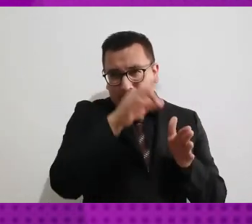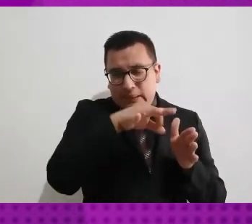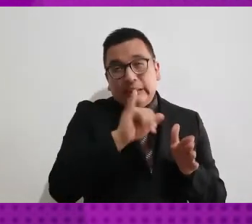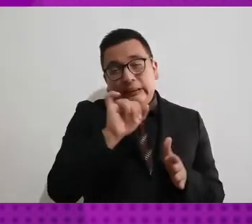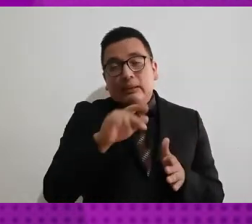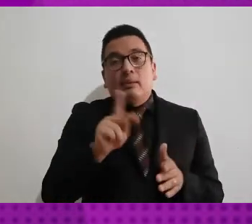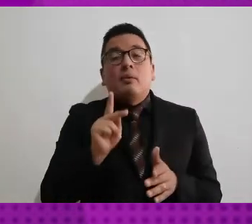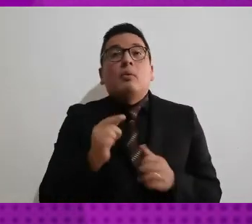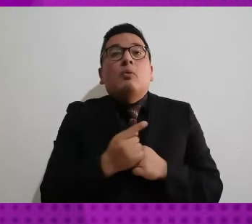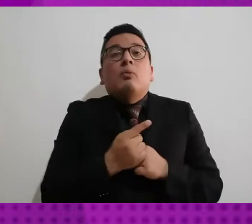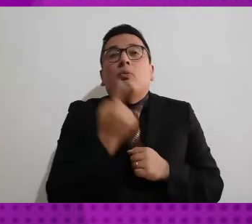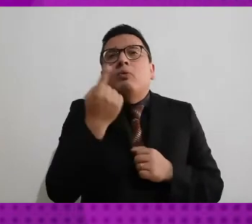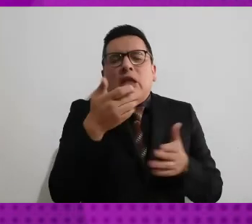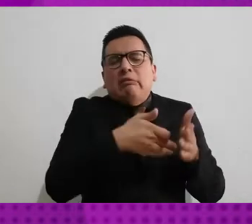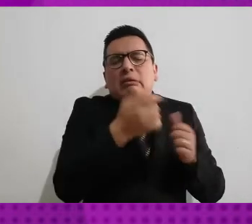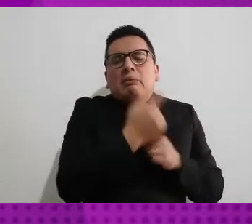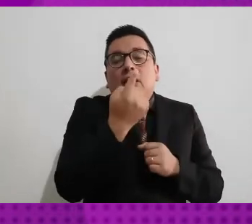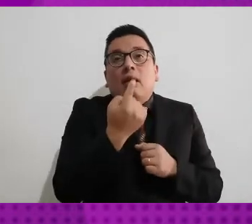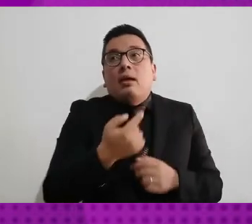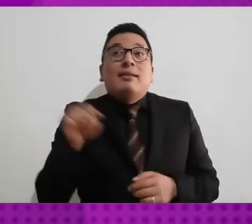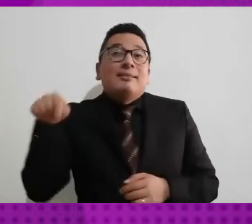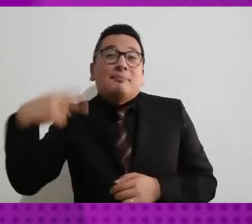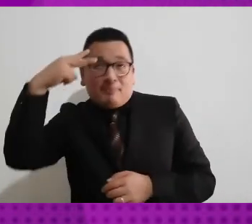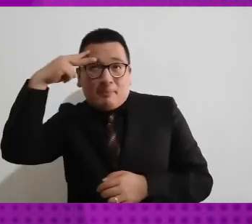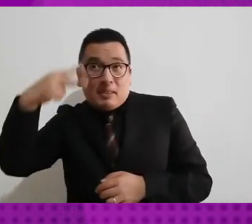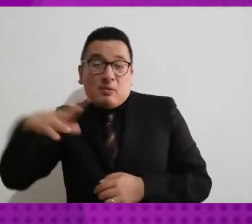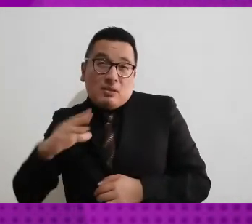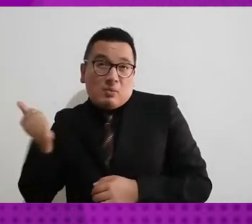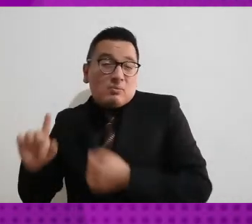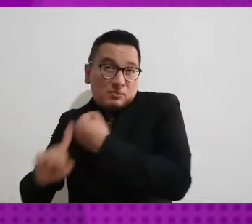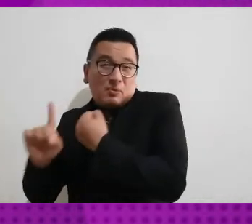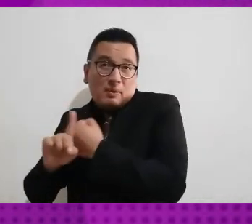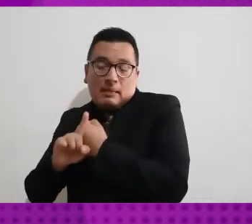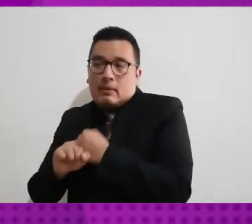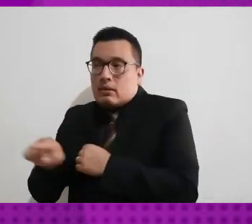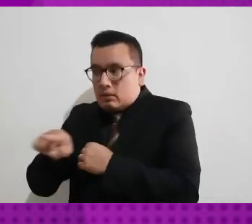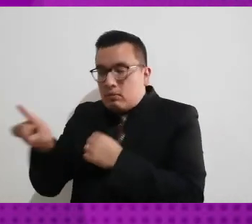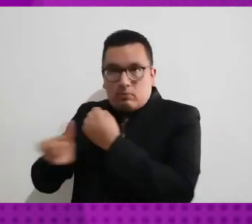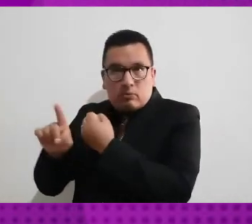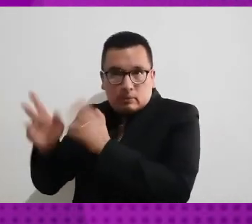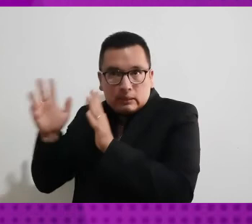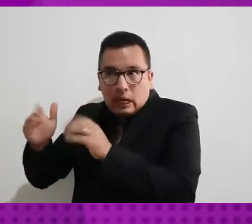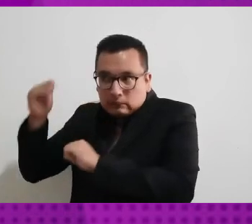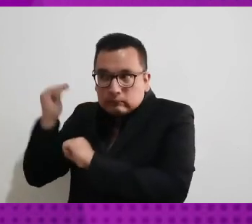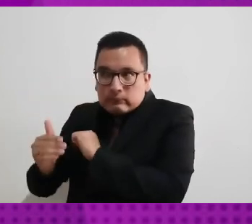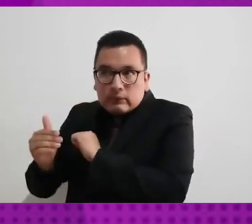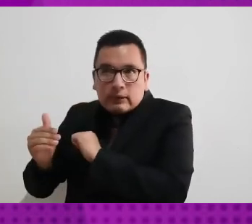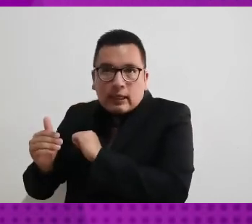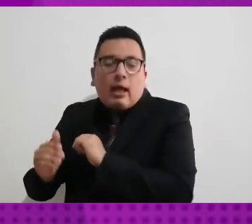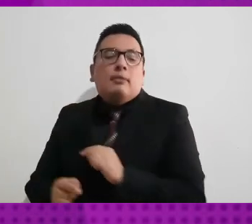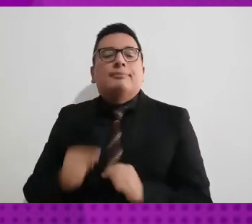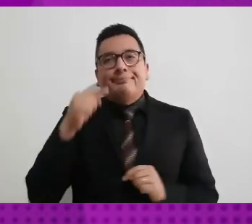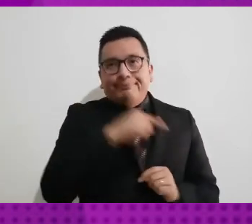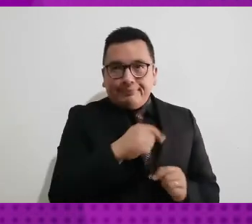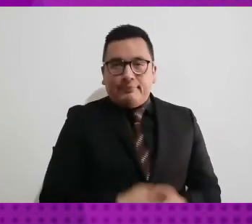condiciones estructurales que tenemos como nación, como país, como sociedad, y que para resolverlas no requieren una reforma